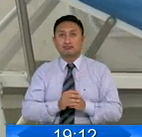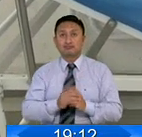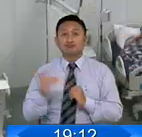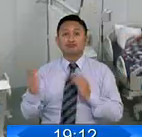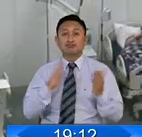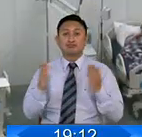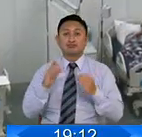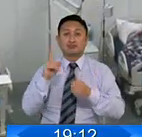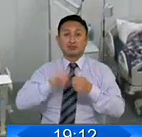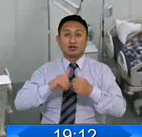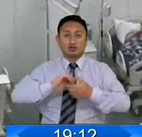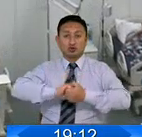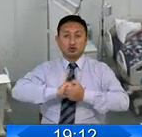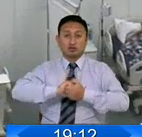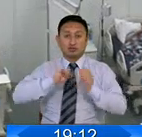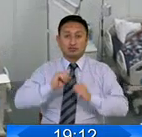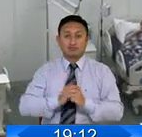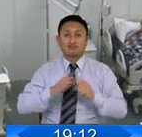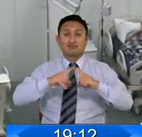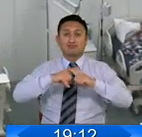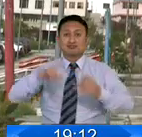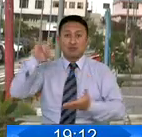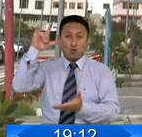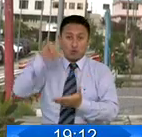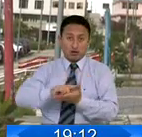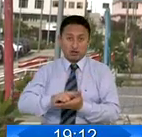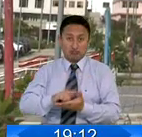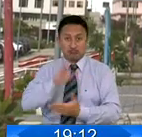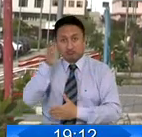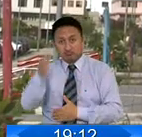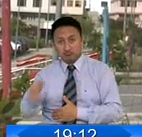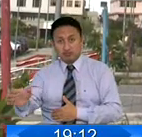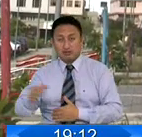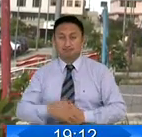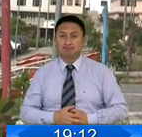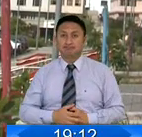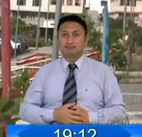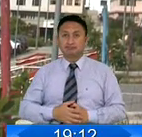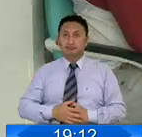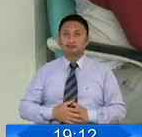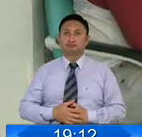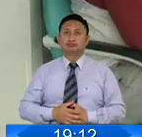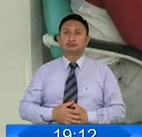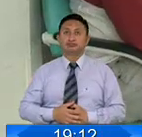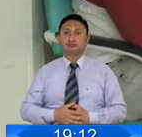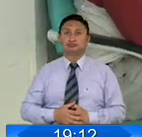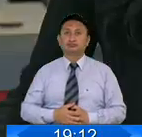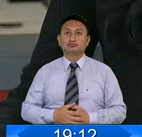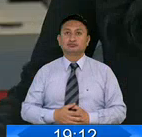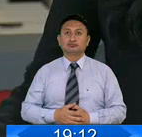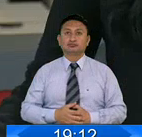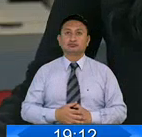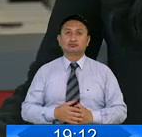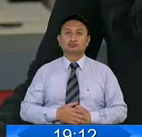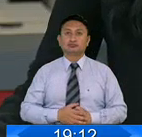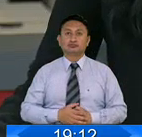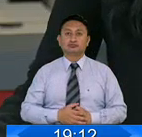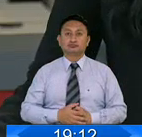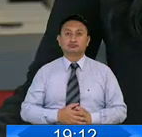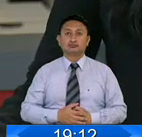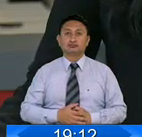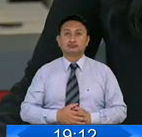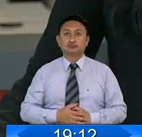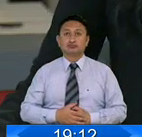Quito Solidario, en el Parque Bicentenario, al norte de la ciudad. En Quito informó Adriana Rojas. Un lote